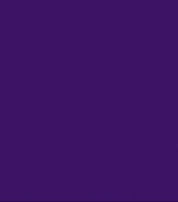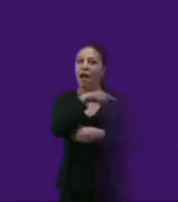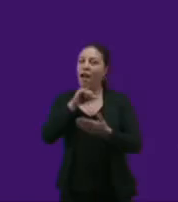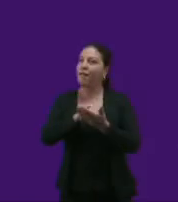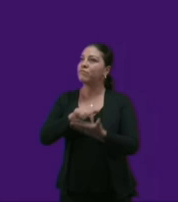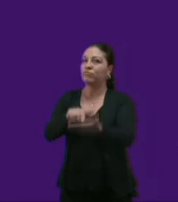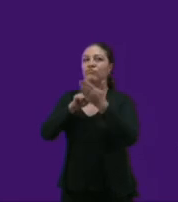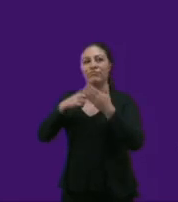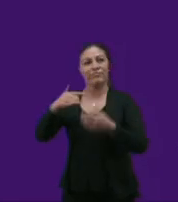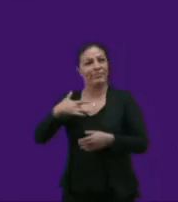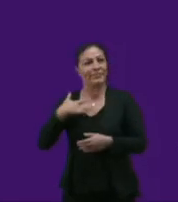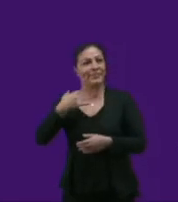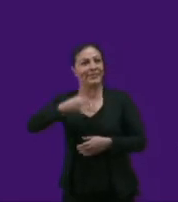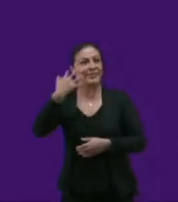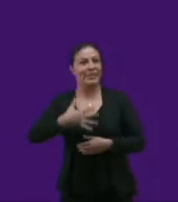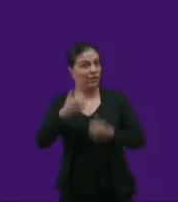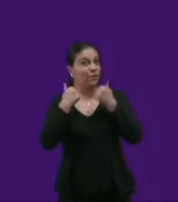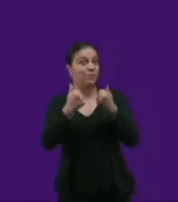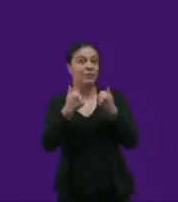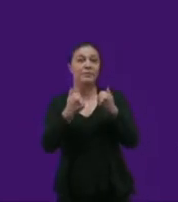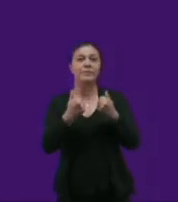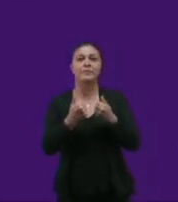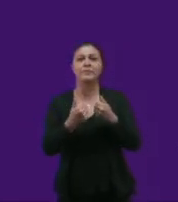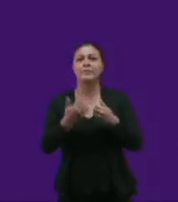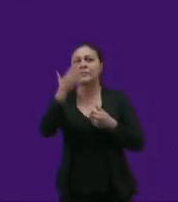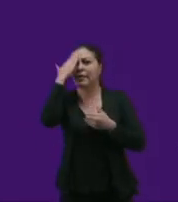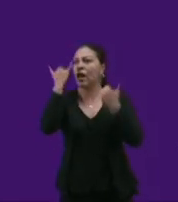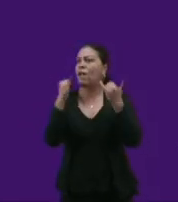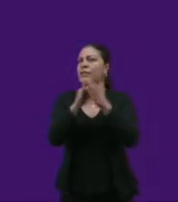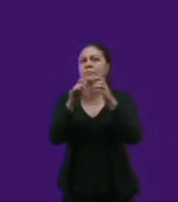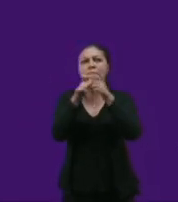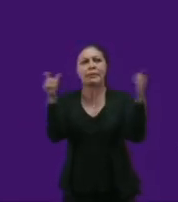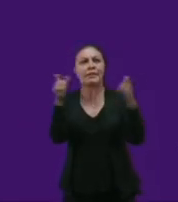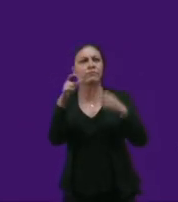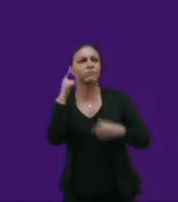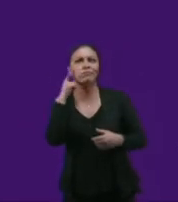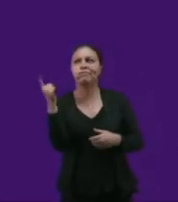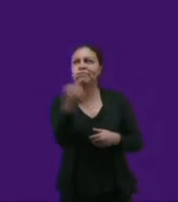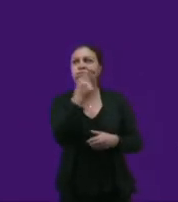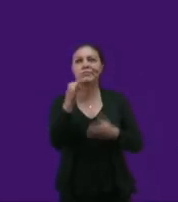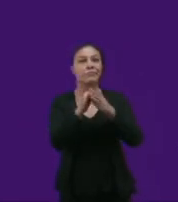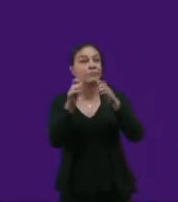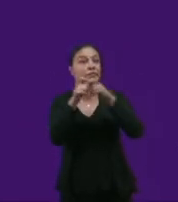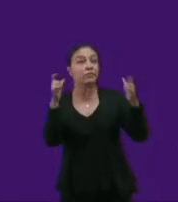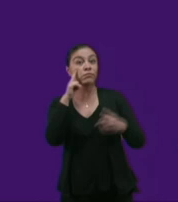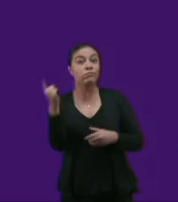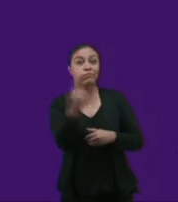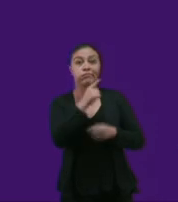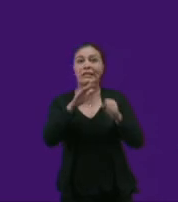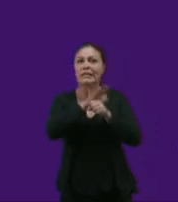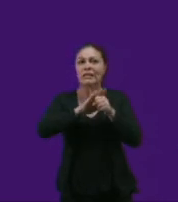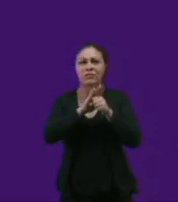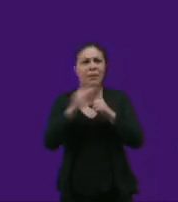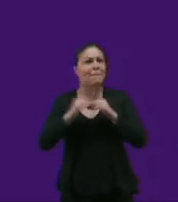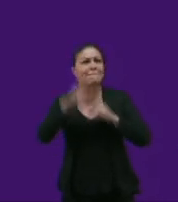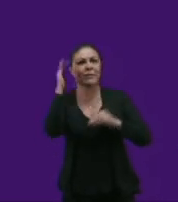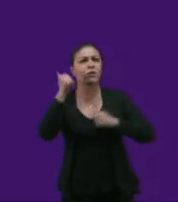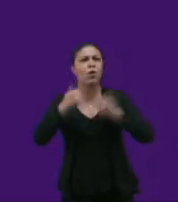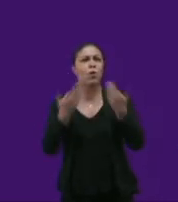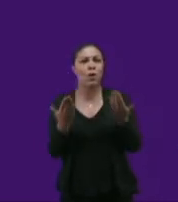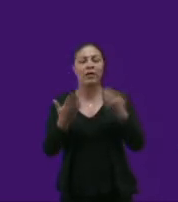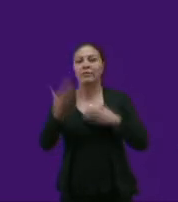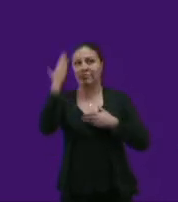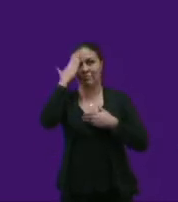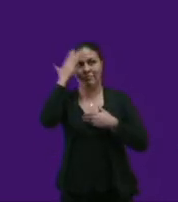que nosotros vemos, insistimos y miramos con más cuidado es la